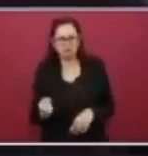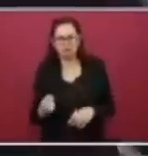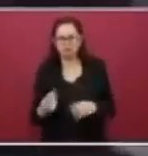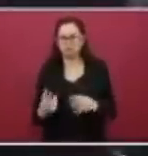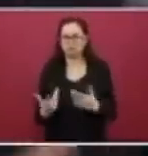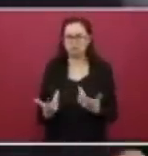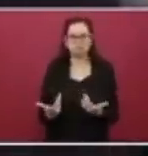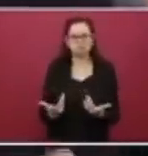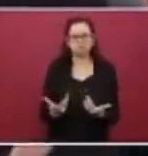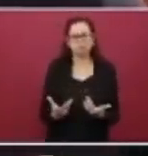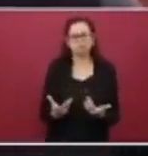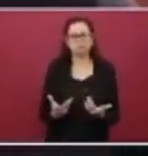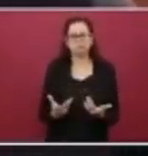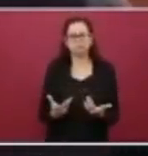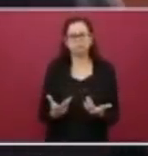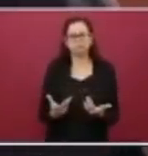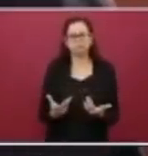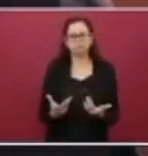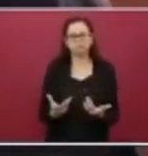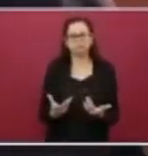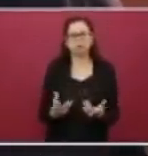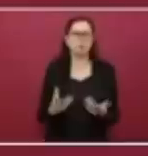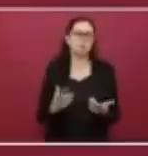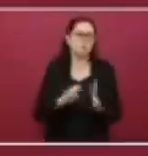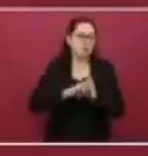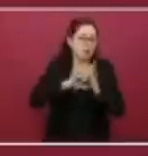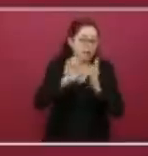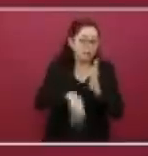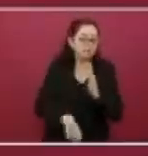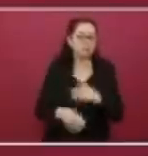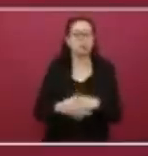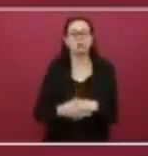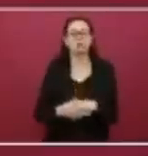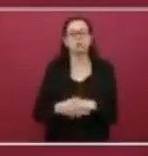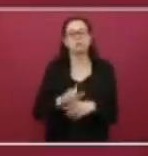es como si la suprema corte